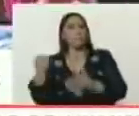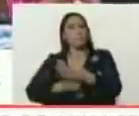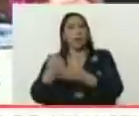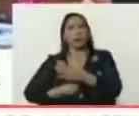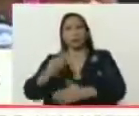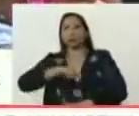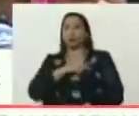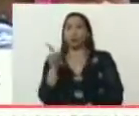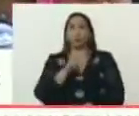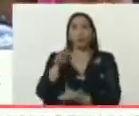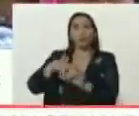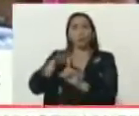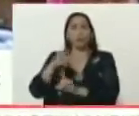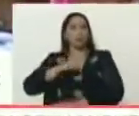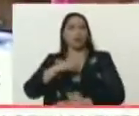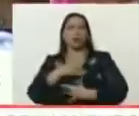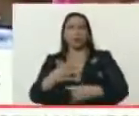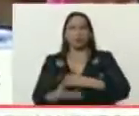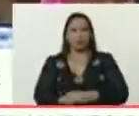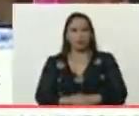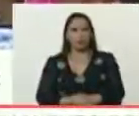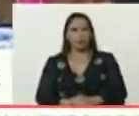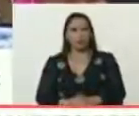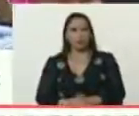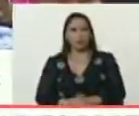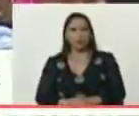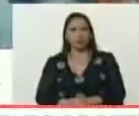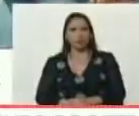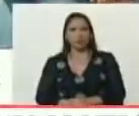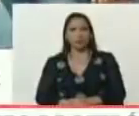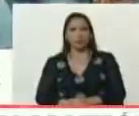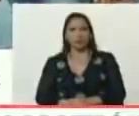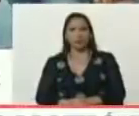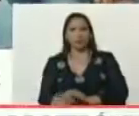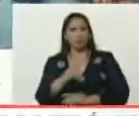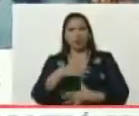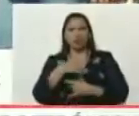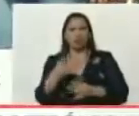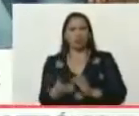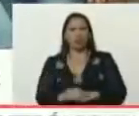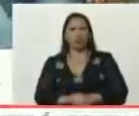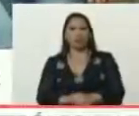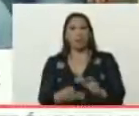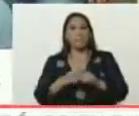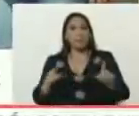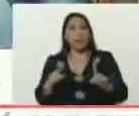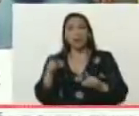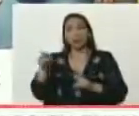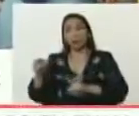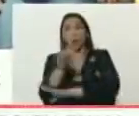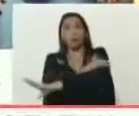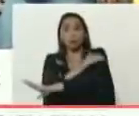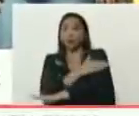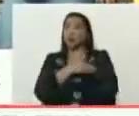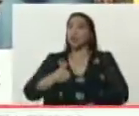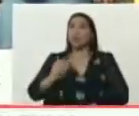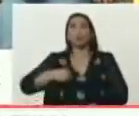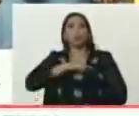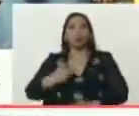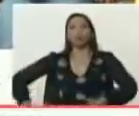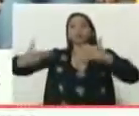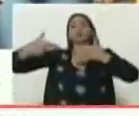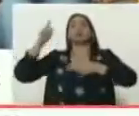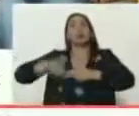vamos a provocar porque no nos interesa, no lo vamos a provocar, no nos interesa. Pero si ellos quieren...